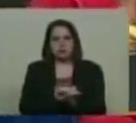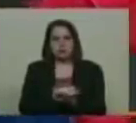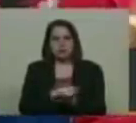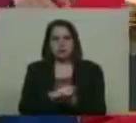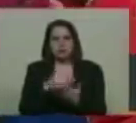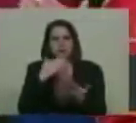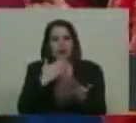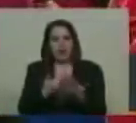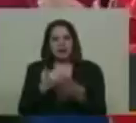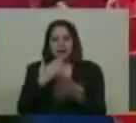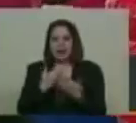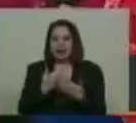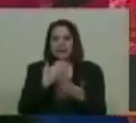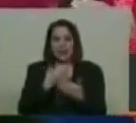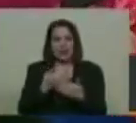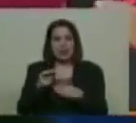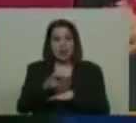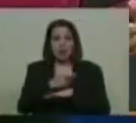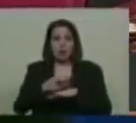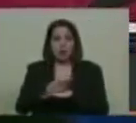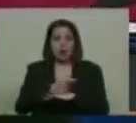Gracias, gracias, gobernadora.